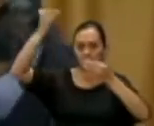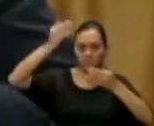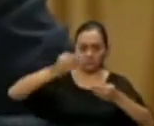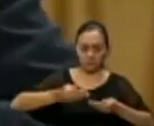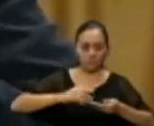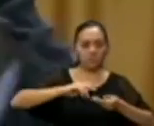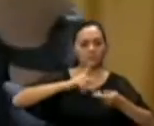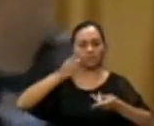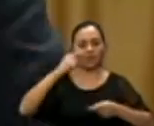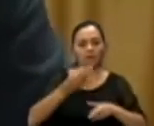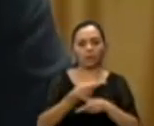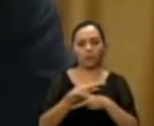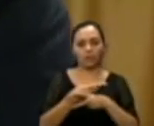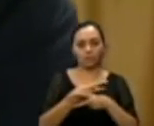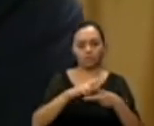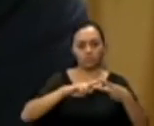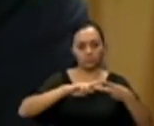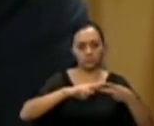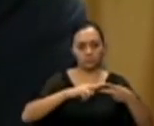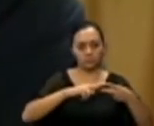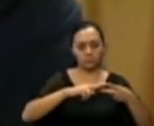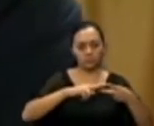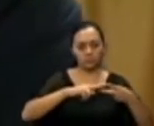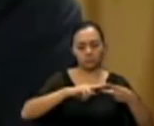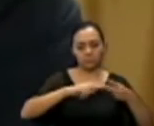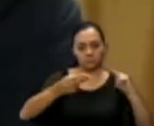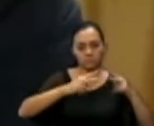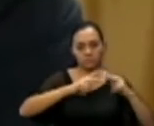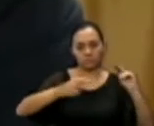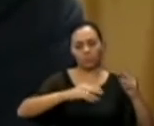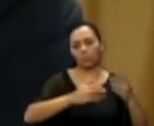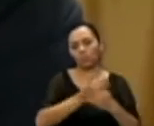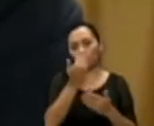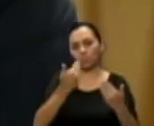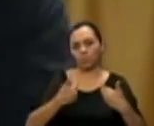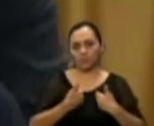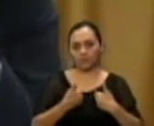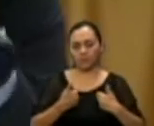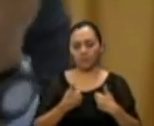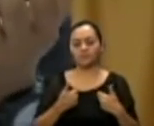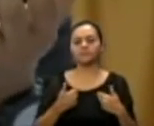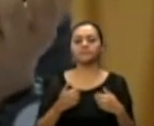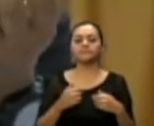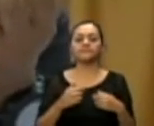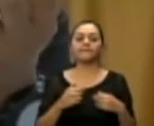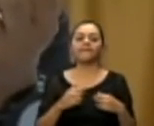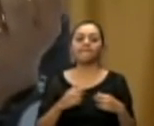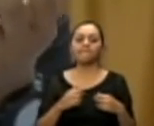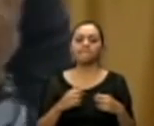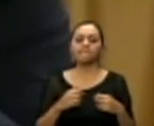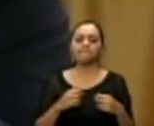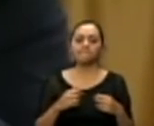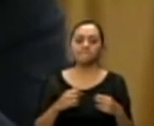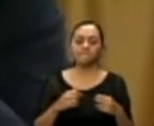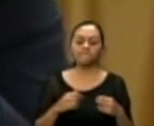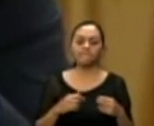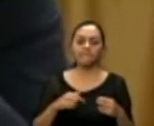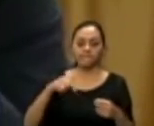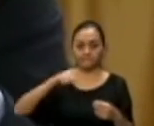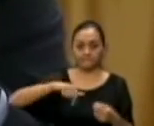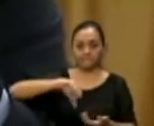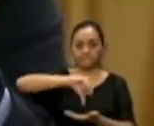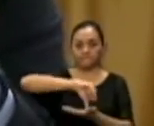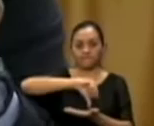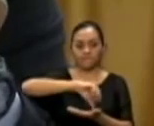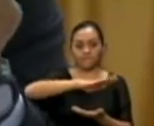decir con una generosidad con hermandad un mes entonces en este centro de